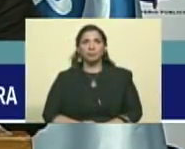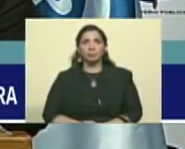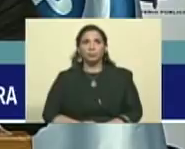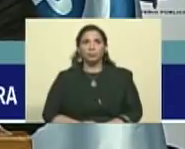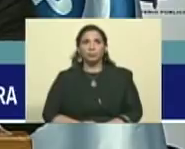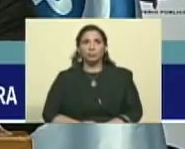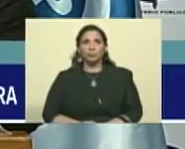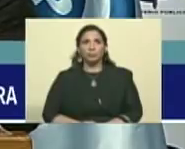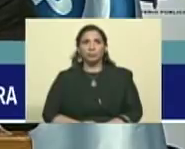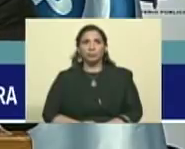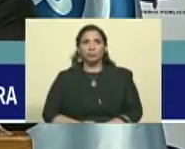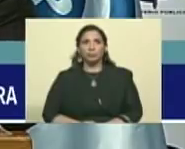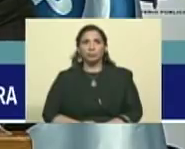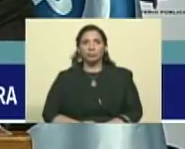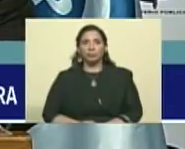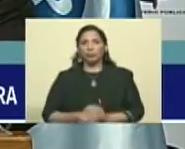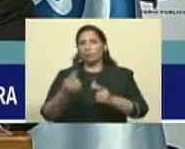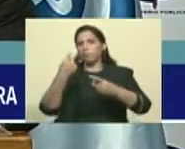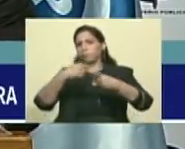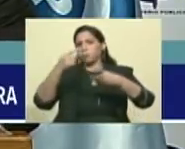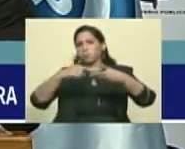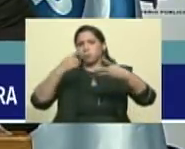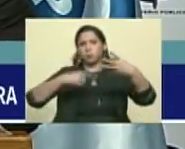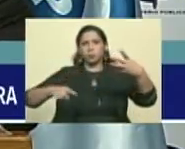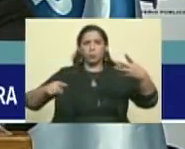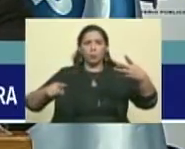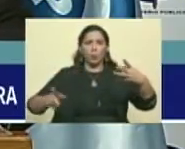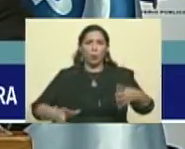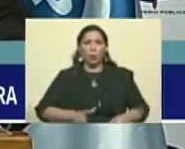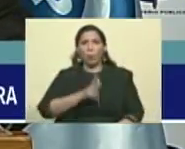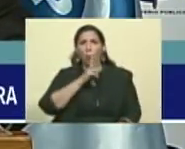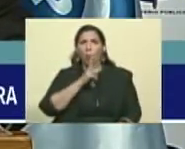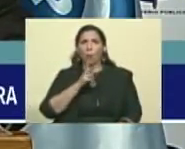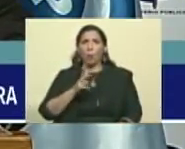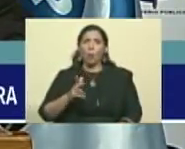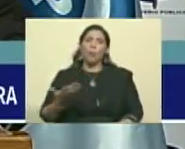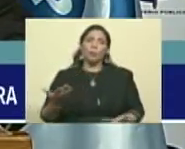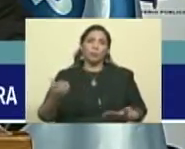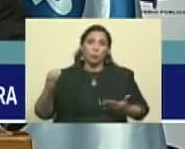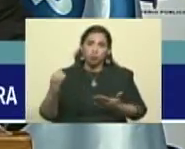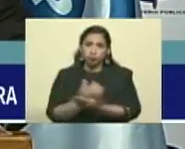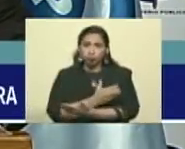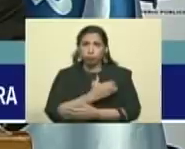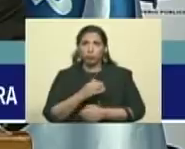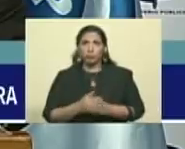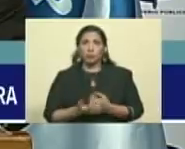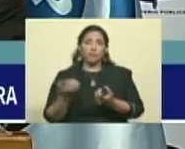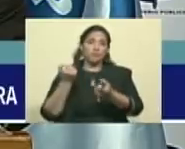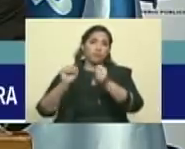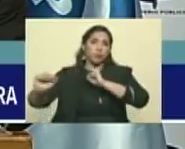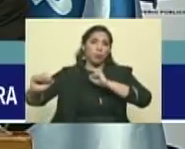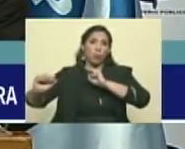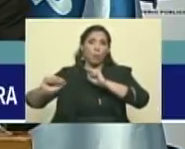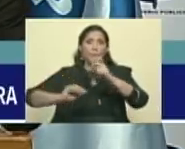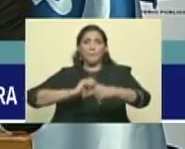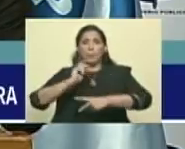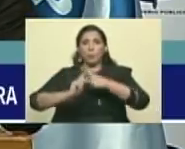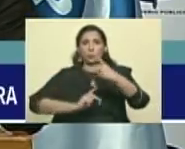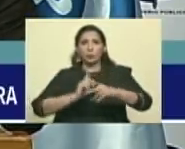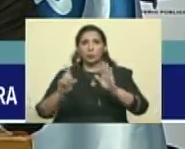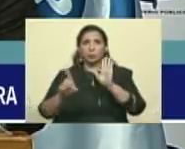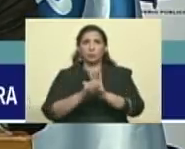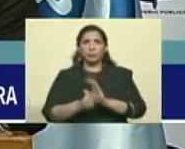Por una pluralidad de delitos como son peculado doloso propio, evasión de proceso licitatorio